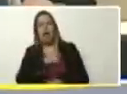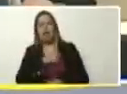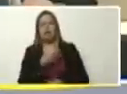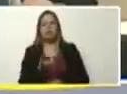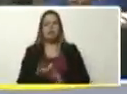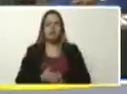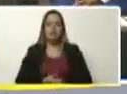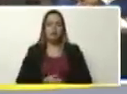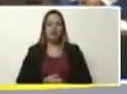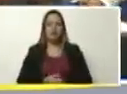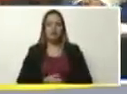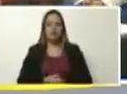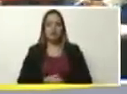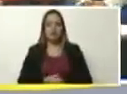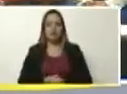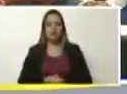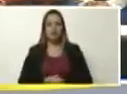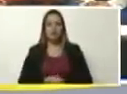¡Naguará, pues!